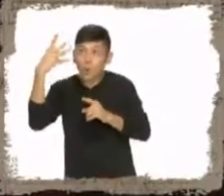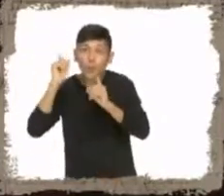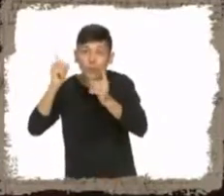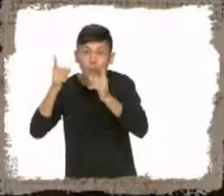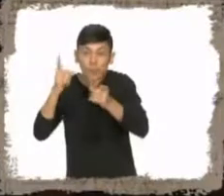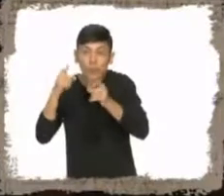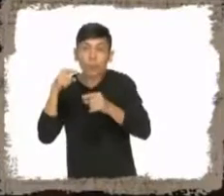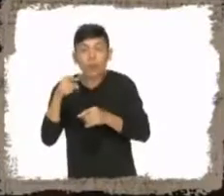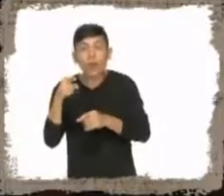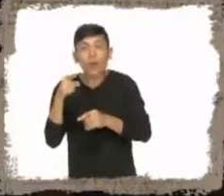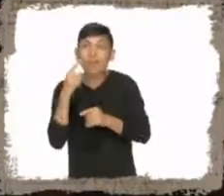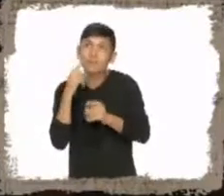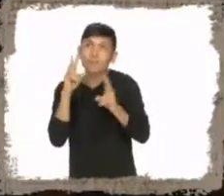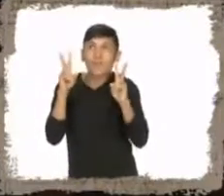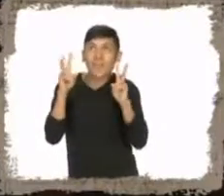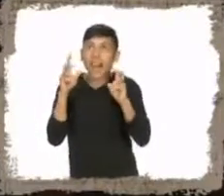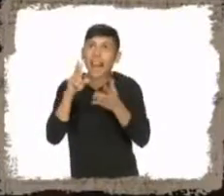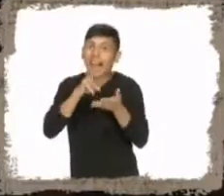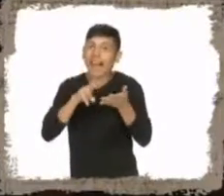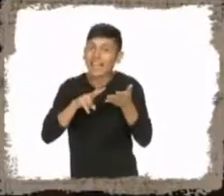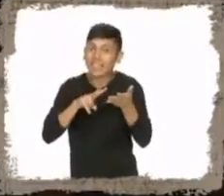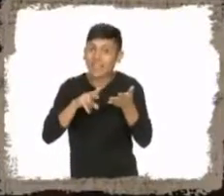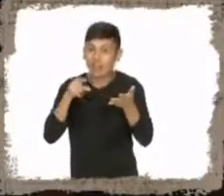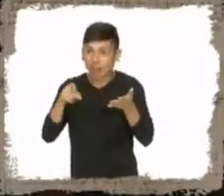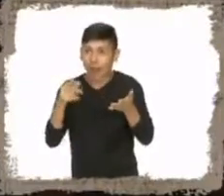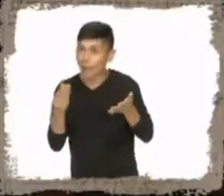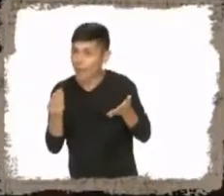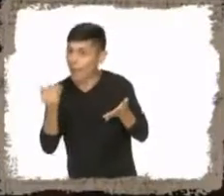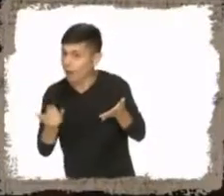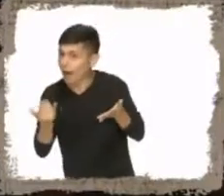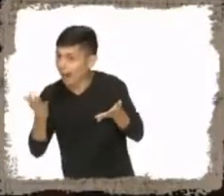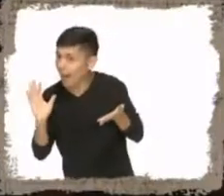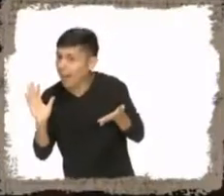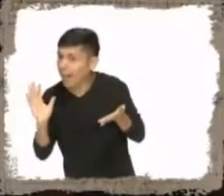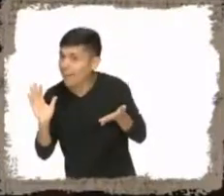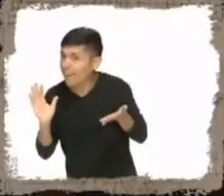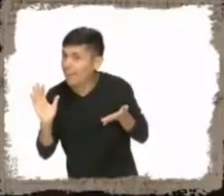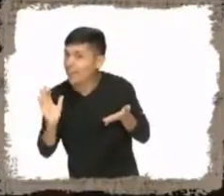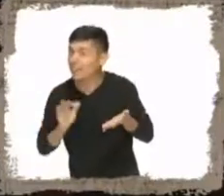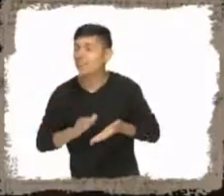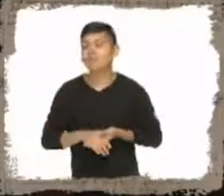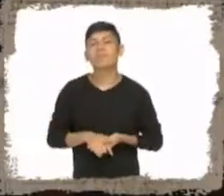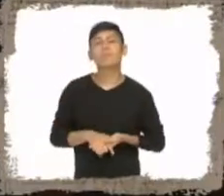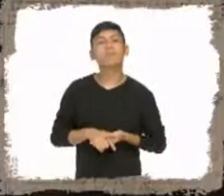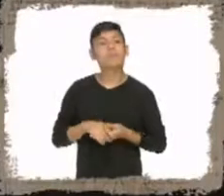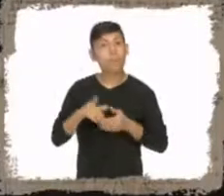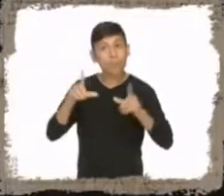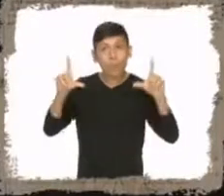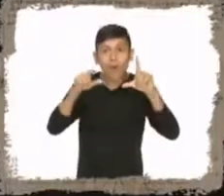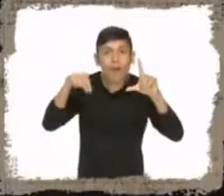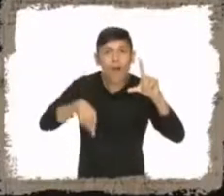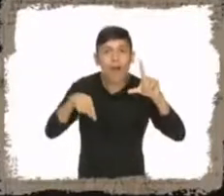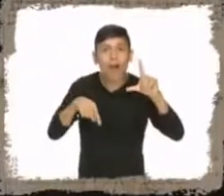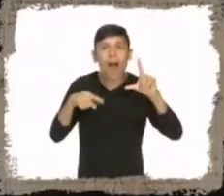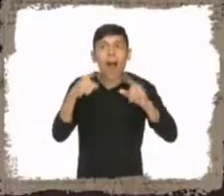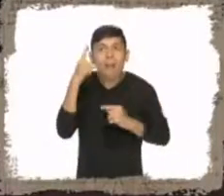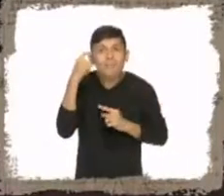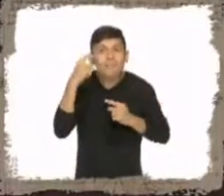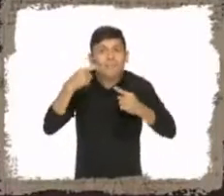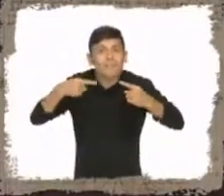luz prendida porque se queda leyendo y no porque tenga miedo. En el programa de